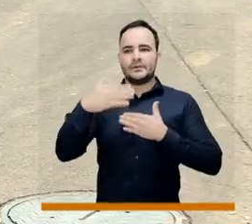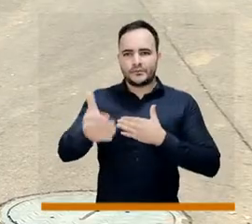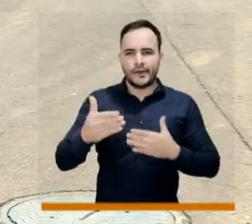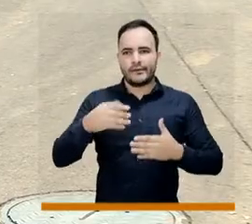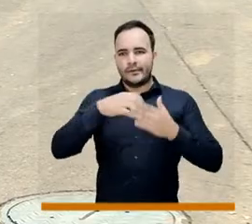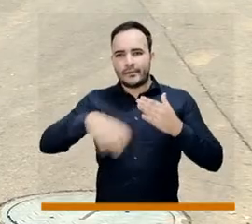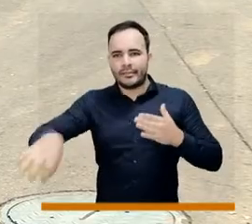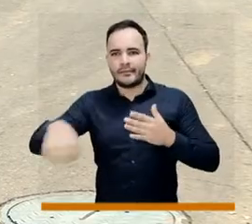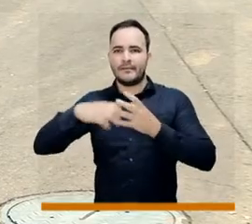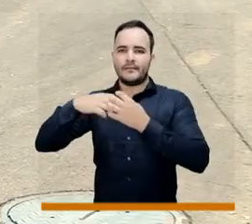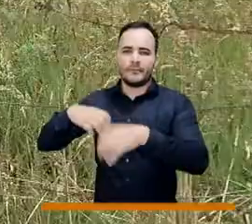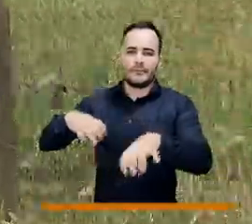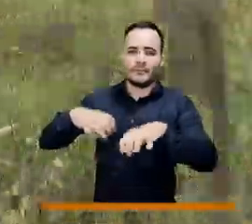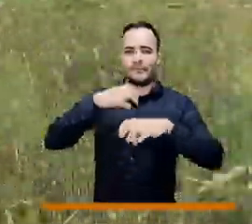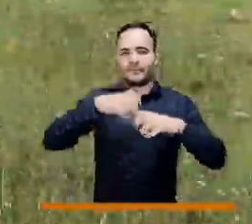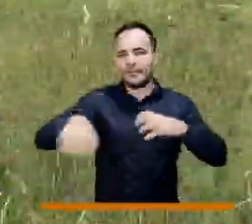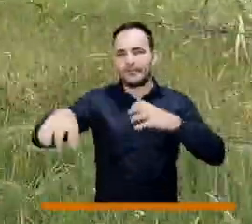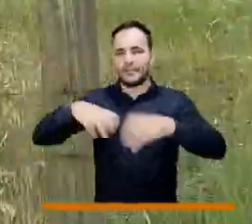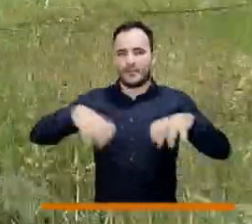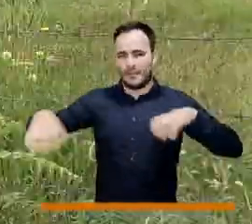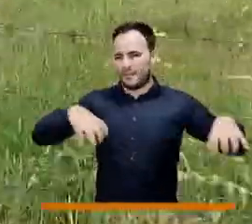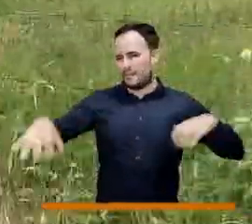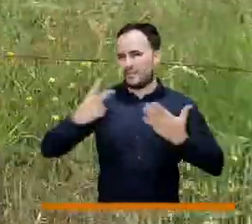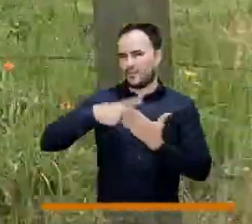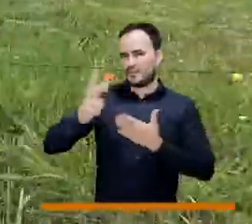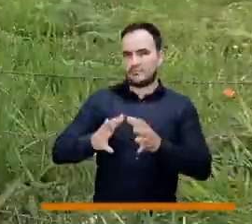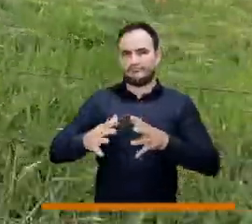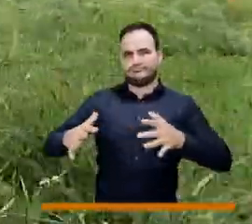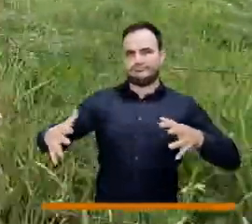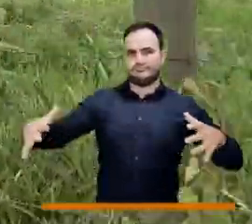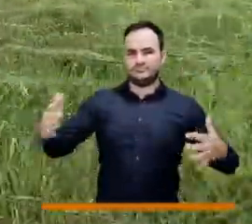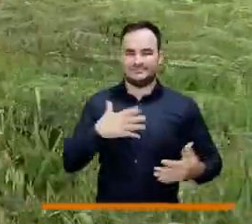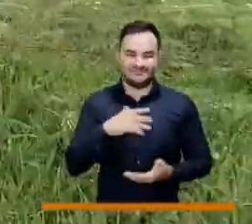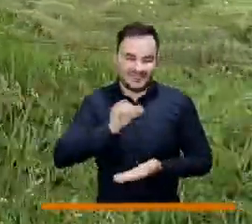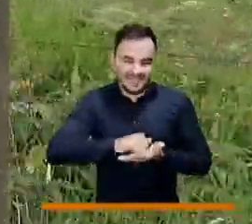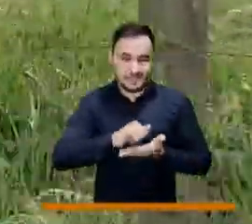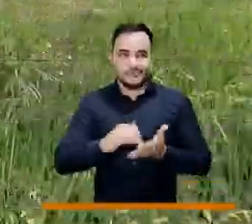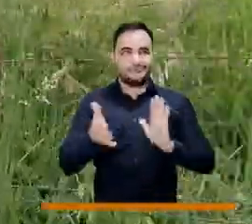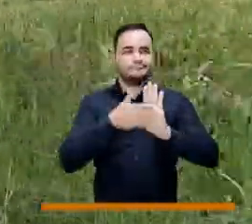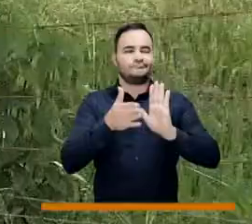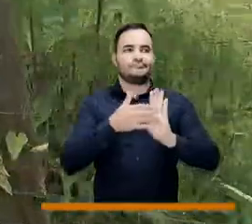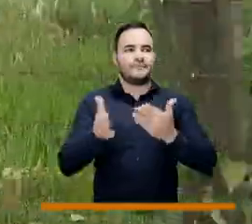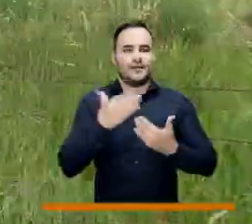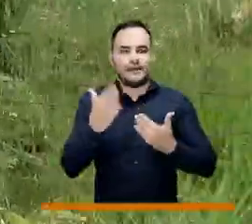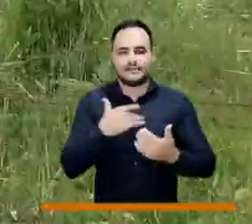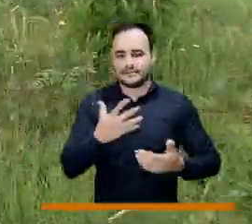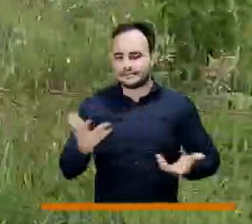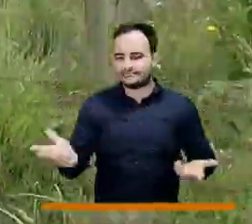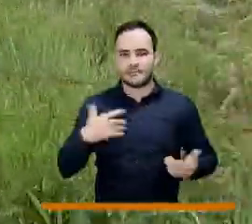proindivisos que se hacen a nivel de urbanismo. Es muy fácil mostrarles a ustedes la evidencia de